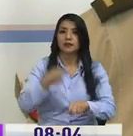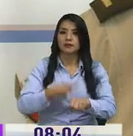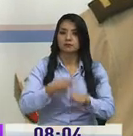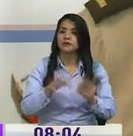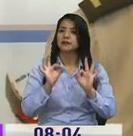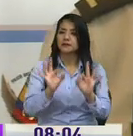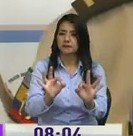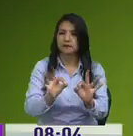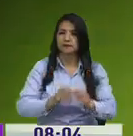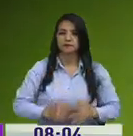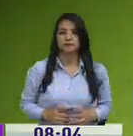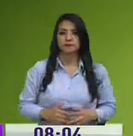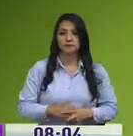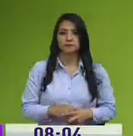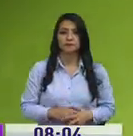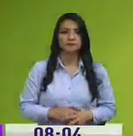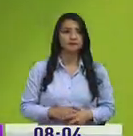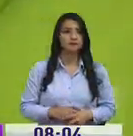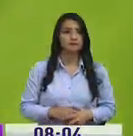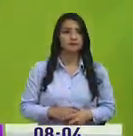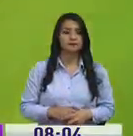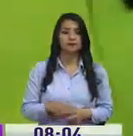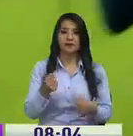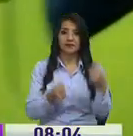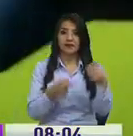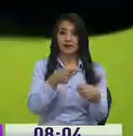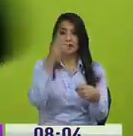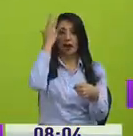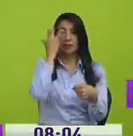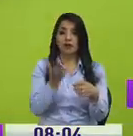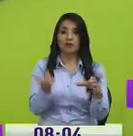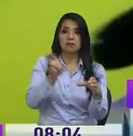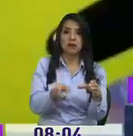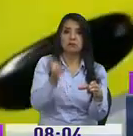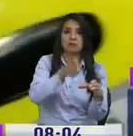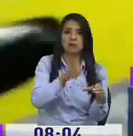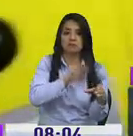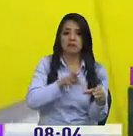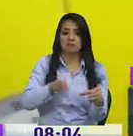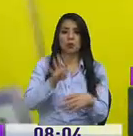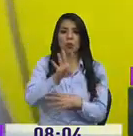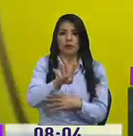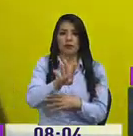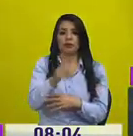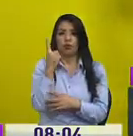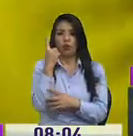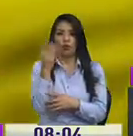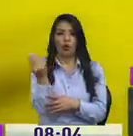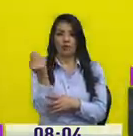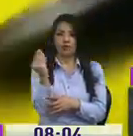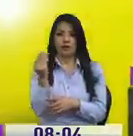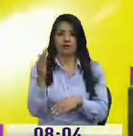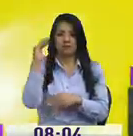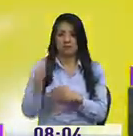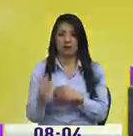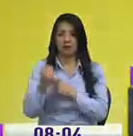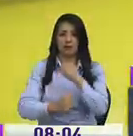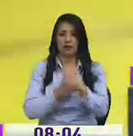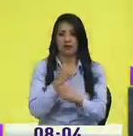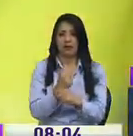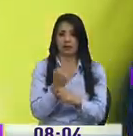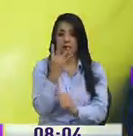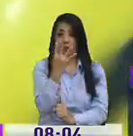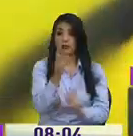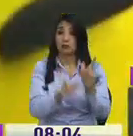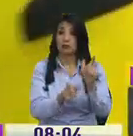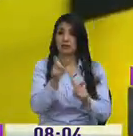eficiente y eficaz. En el vehículo amarillo viajaban 4 individuos, uno de ellos menor de edad. A los integrantes de la supuesta banda dedicada al robo de